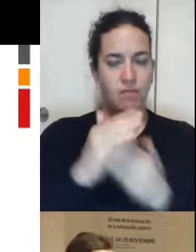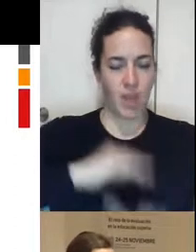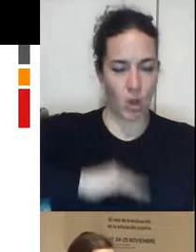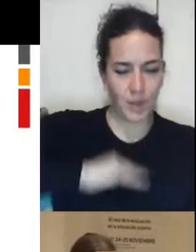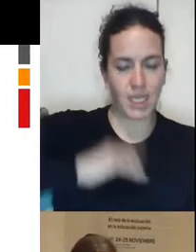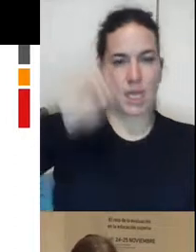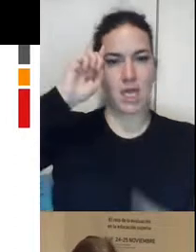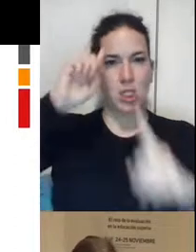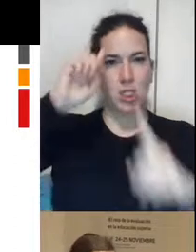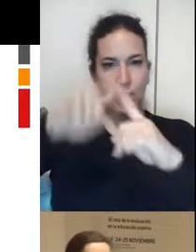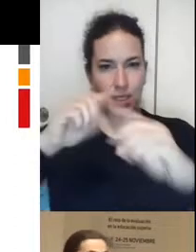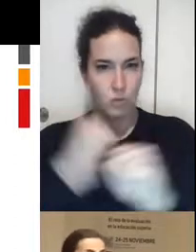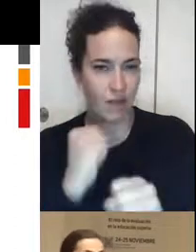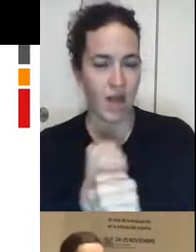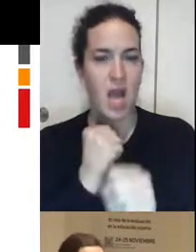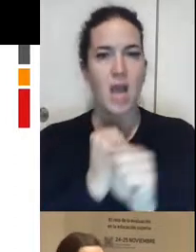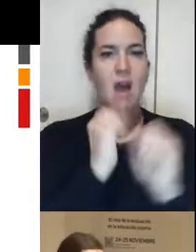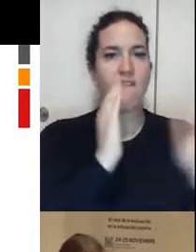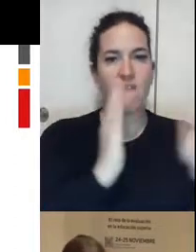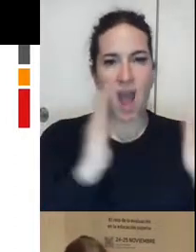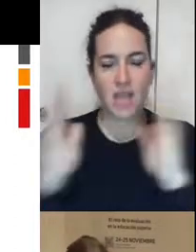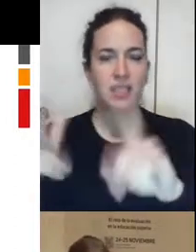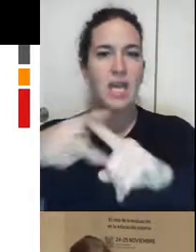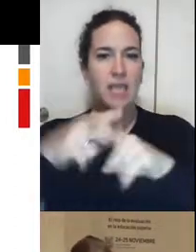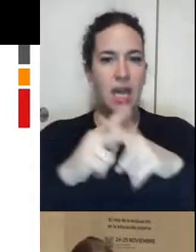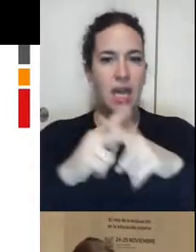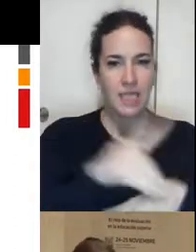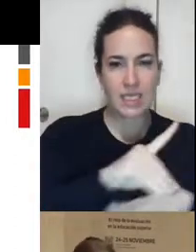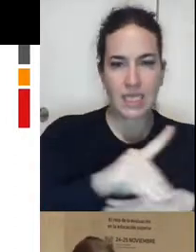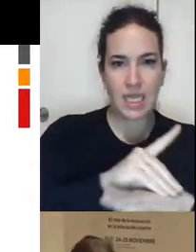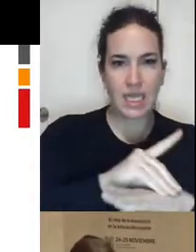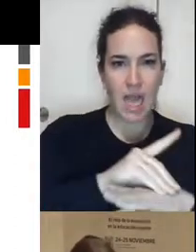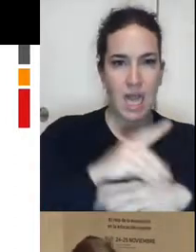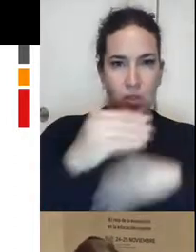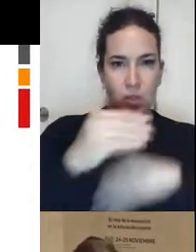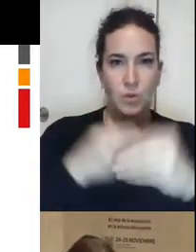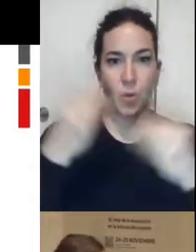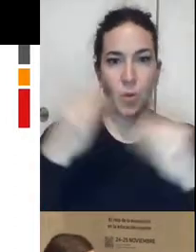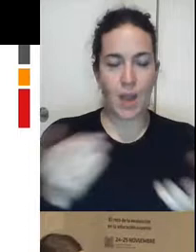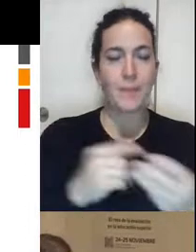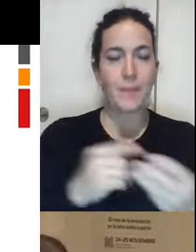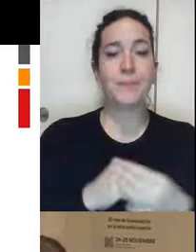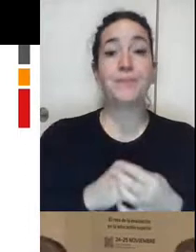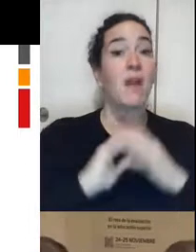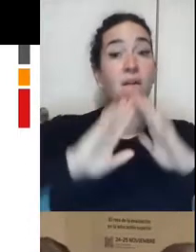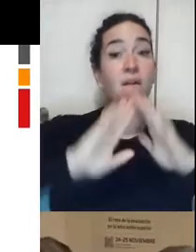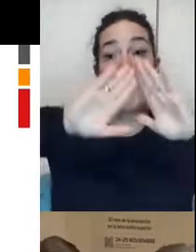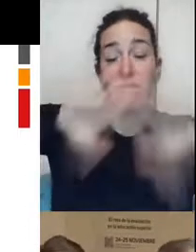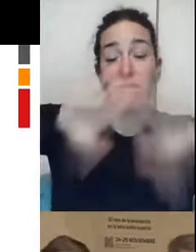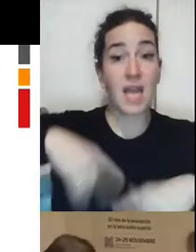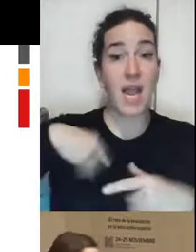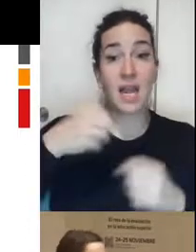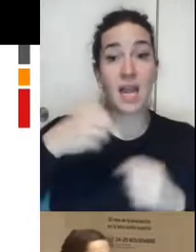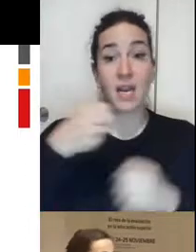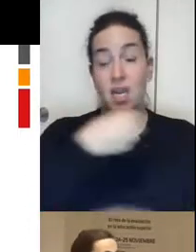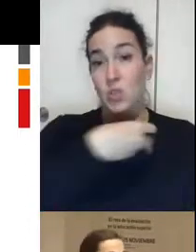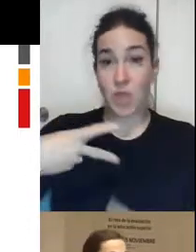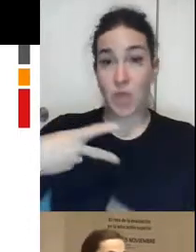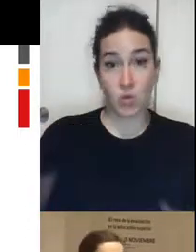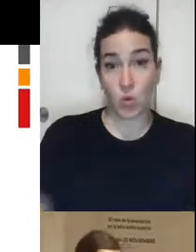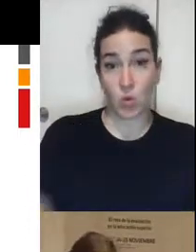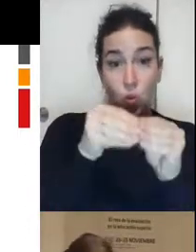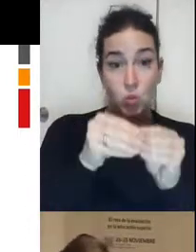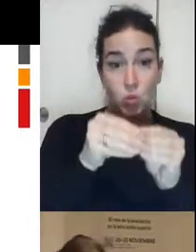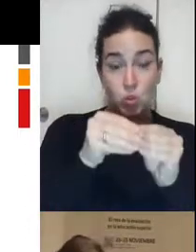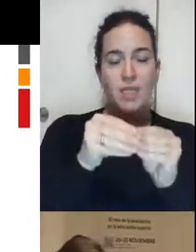objetivos trabajados, las fases, las herramientas digitales que hemos empleado y finalmente recogeremos los resultados y las